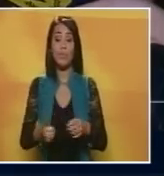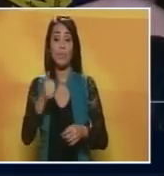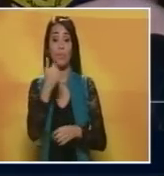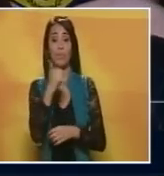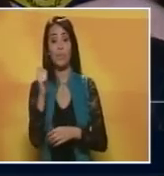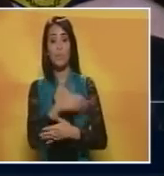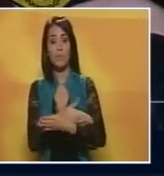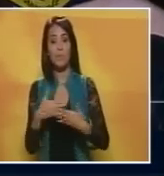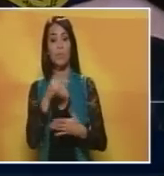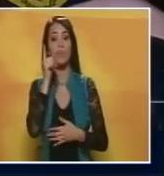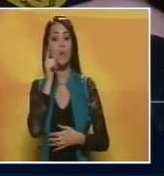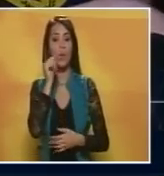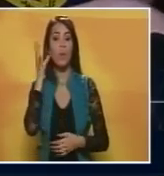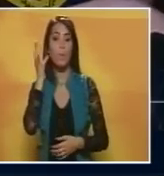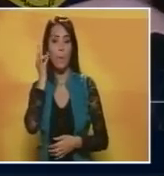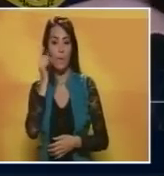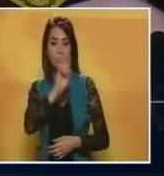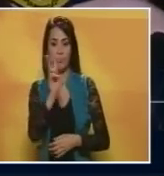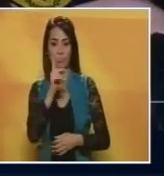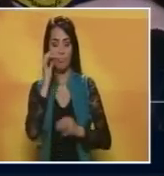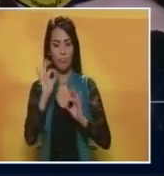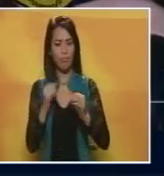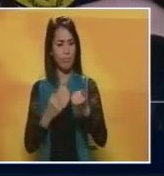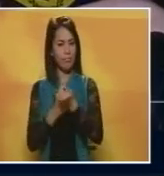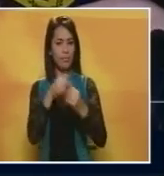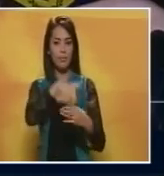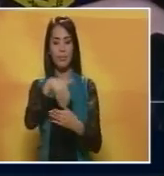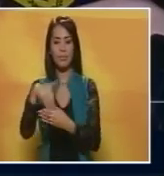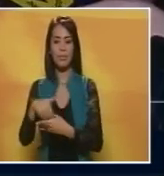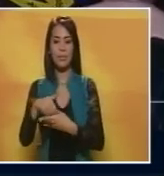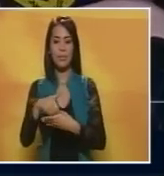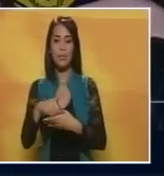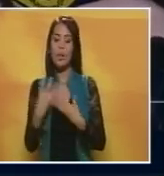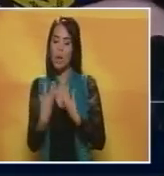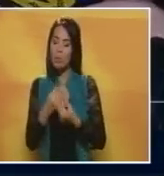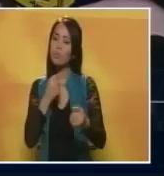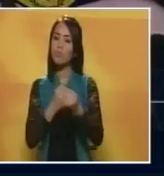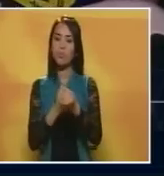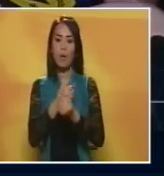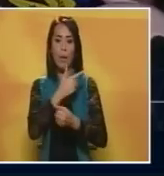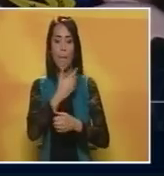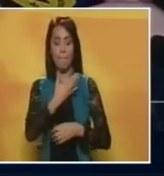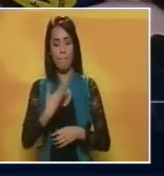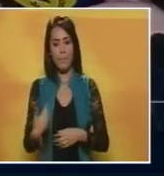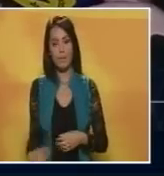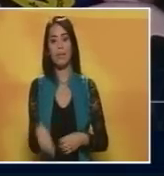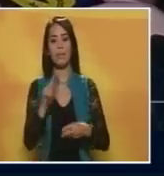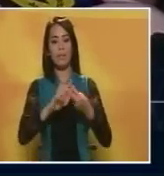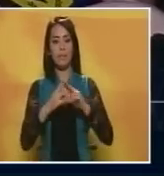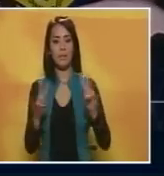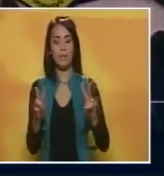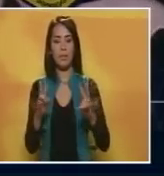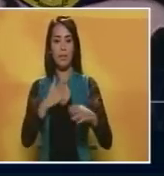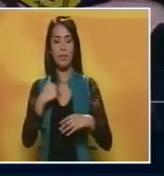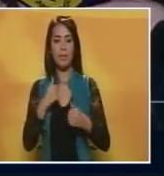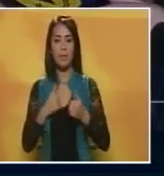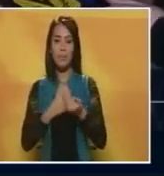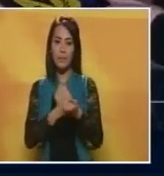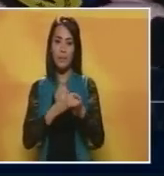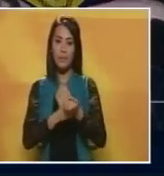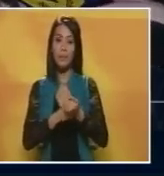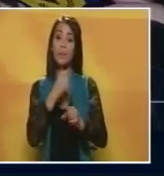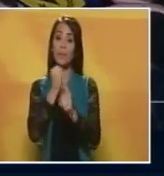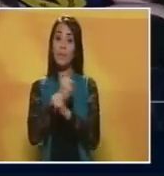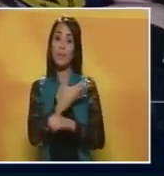millones de venezolanos y venezolanas que vamos a ratificar con nuestro voto que estamos con el presidente de la paz que apoyamos a nuestro querido compatriota bolivariano trabajador